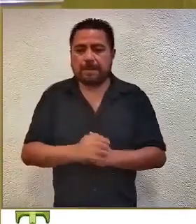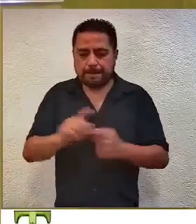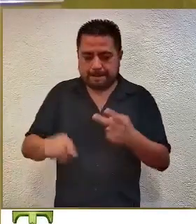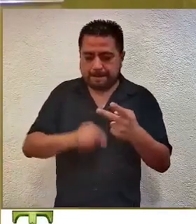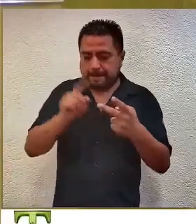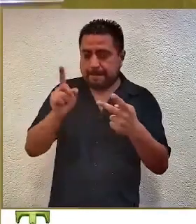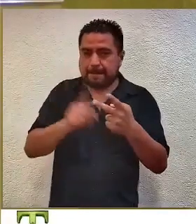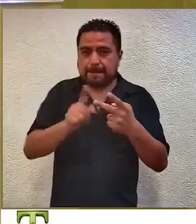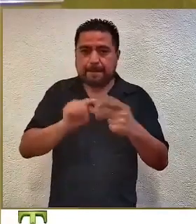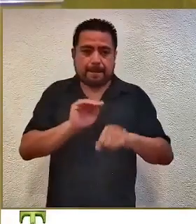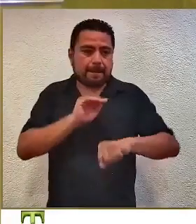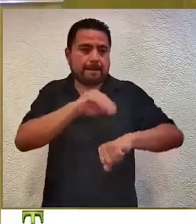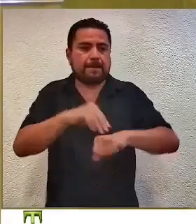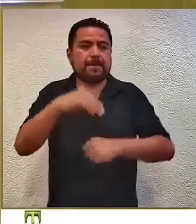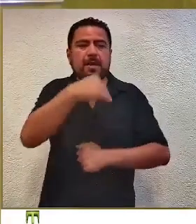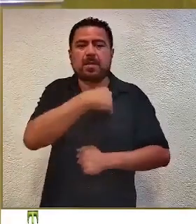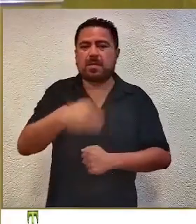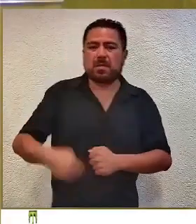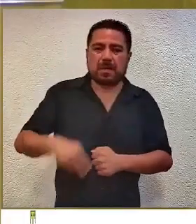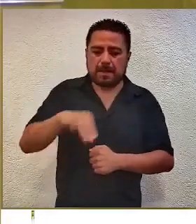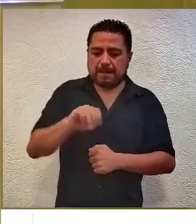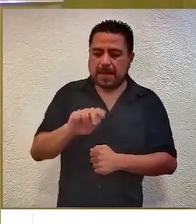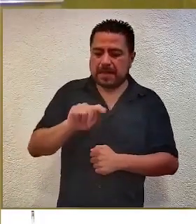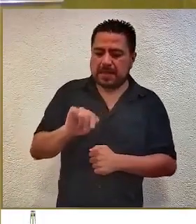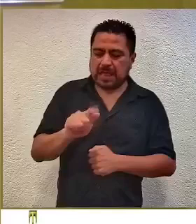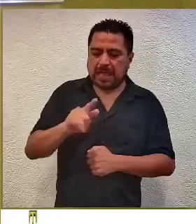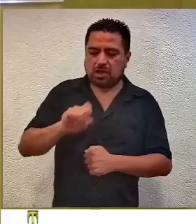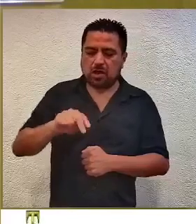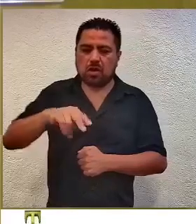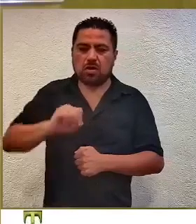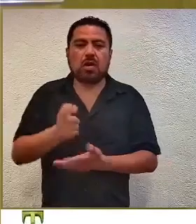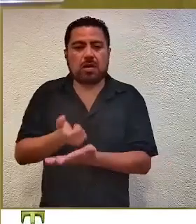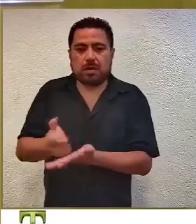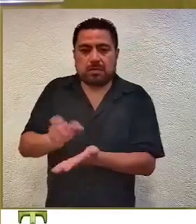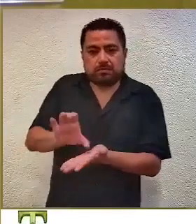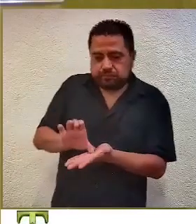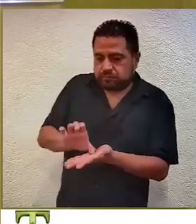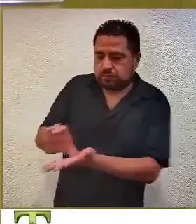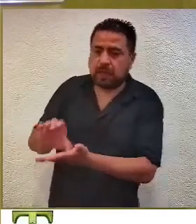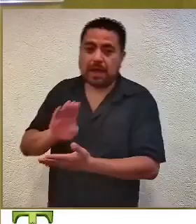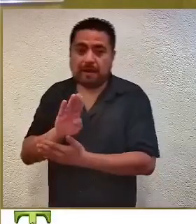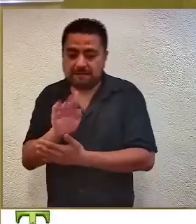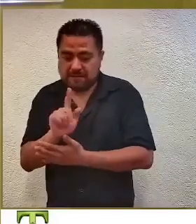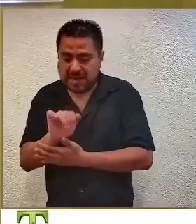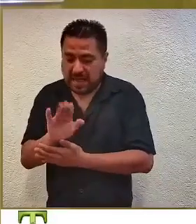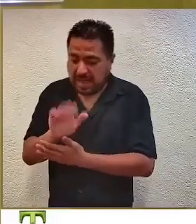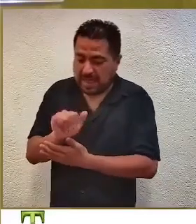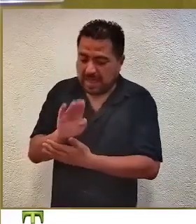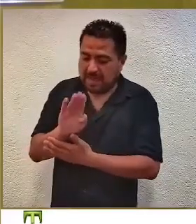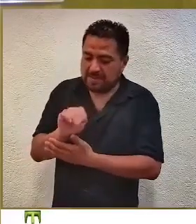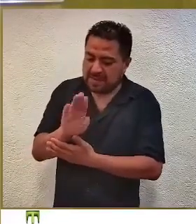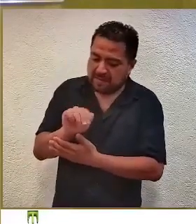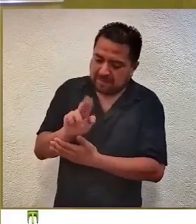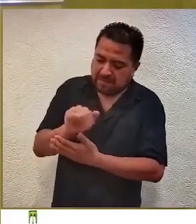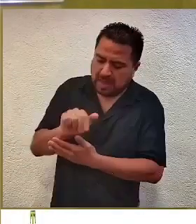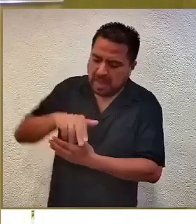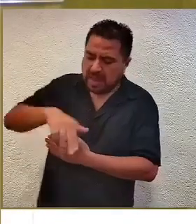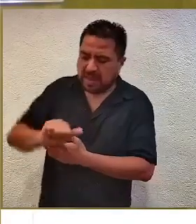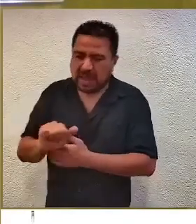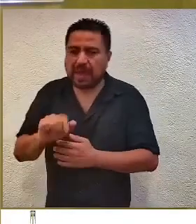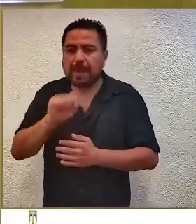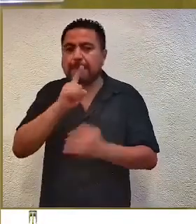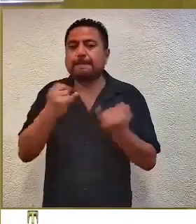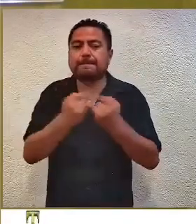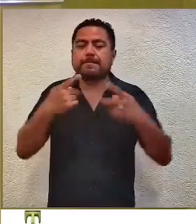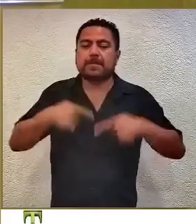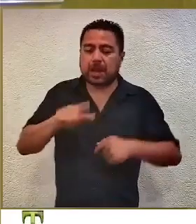Segundo, se condena al Ayuntamiento del municipio de Metlatónoc, Guerrero, a pagar a las ciudadanas Blanca Edith Moreno Ayala, Viviana Sierra Mercenario y al